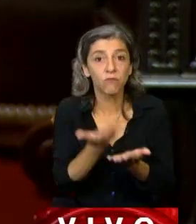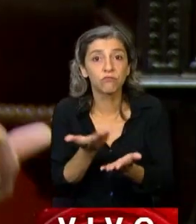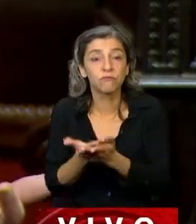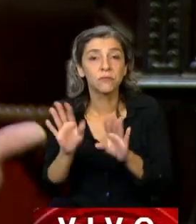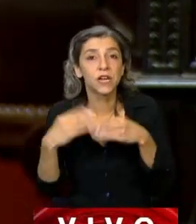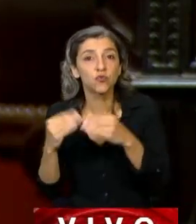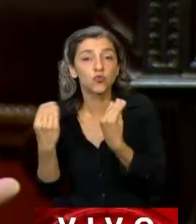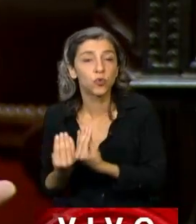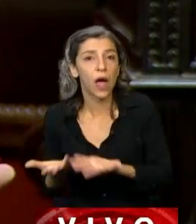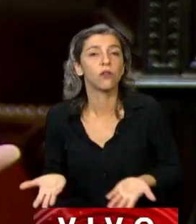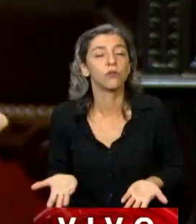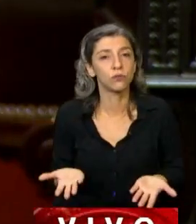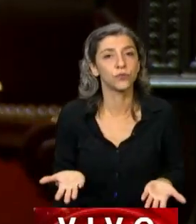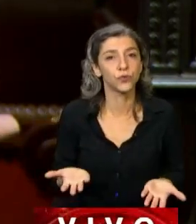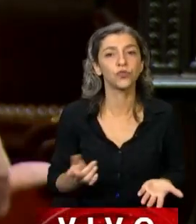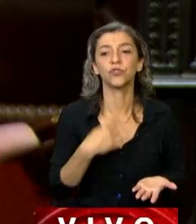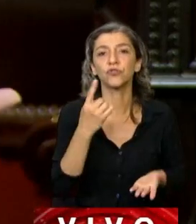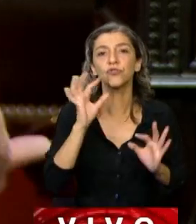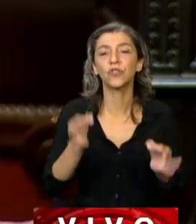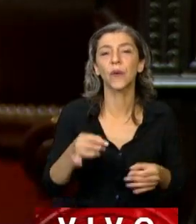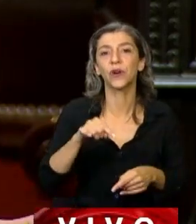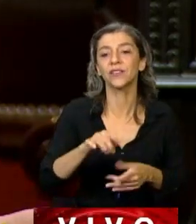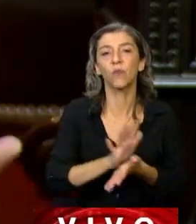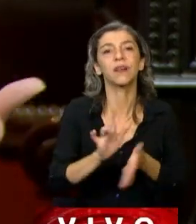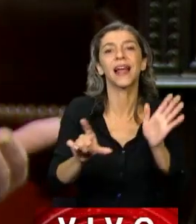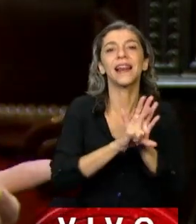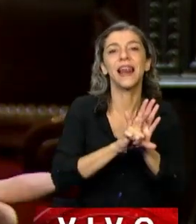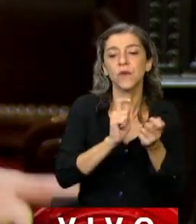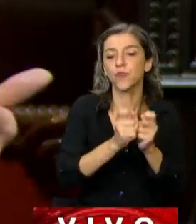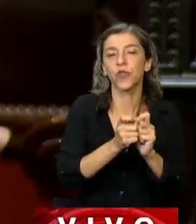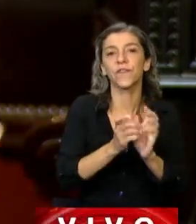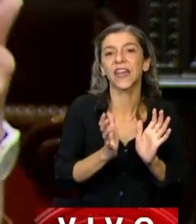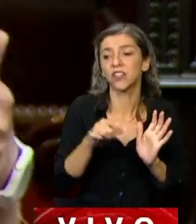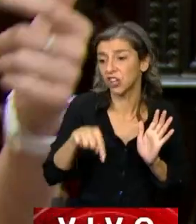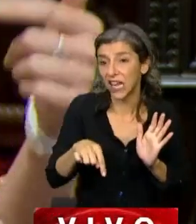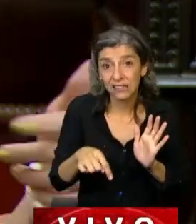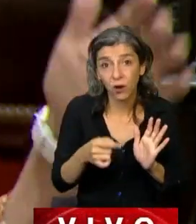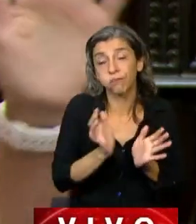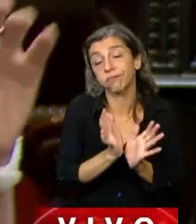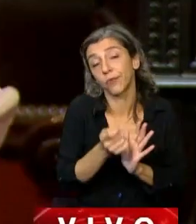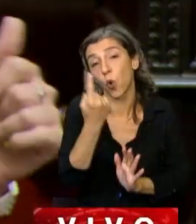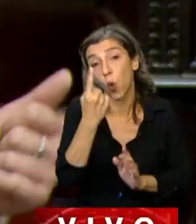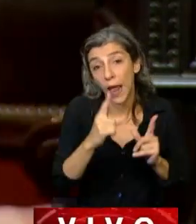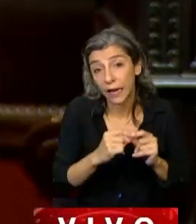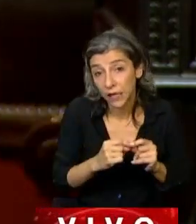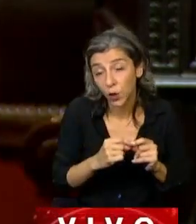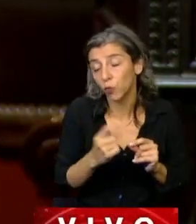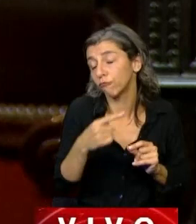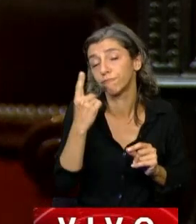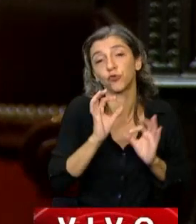son resultados solamente de la modificación de una ley, menos de la modificación de solo un artículo de una ley,